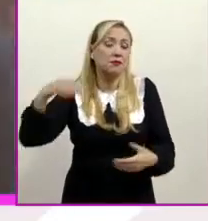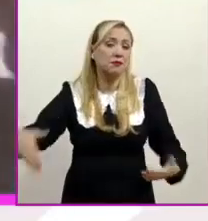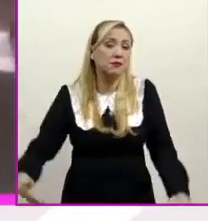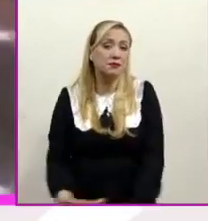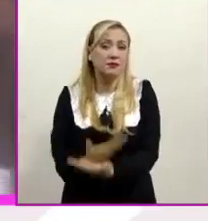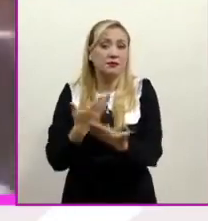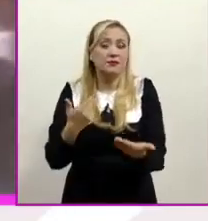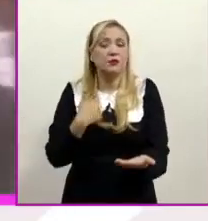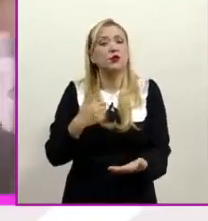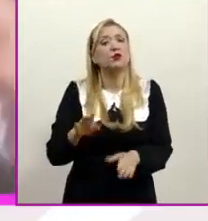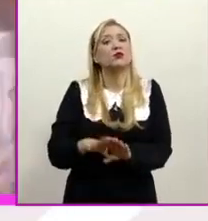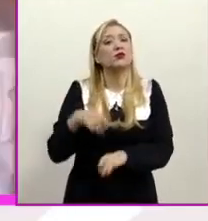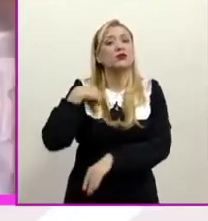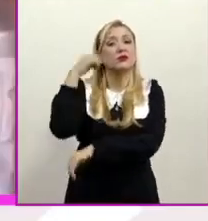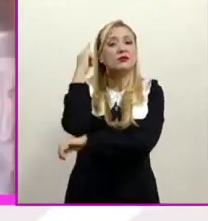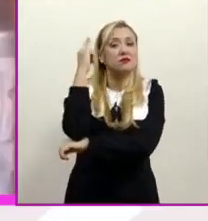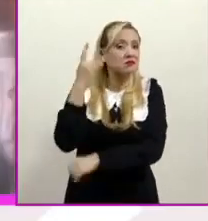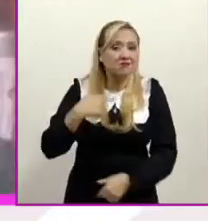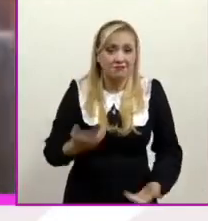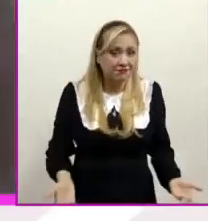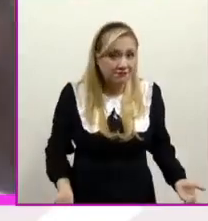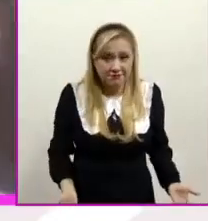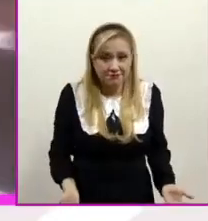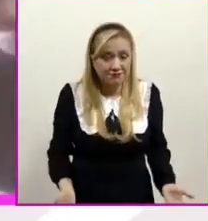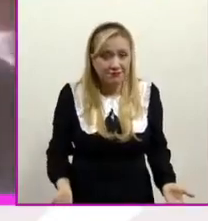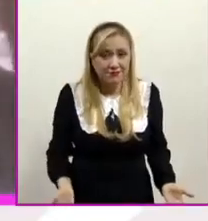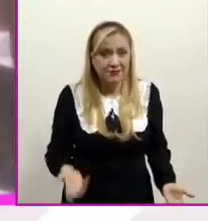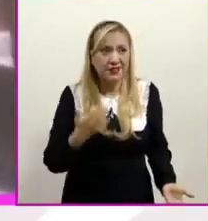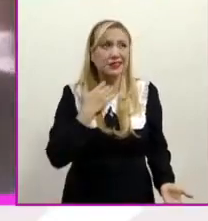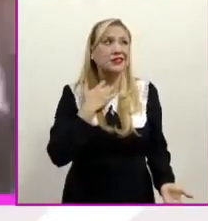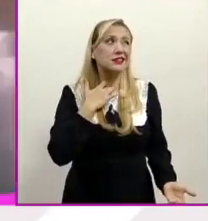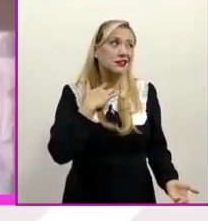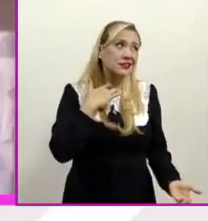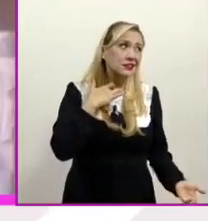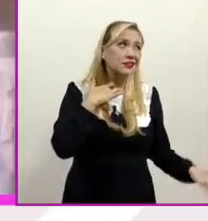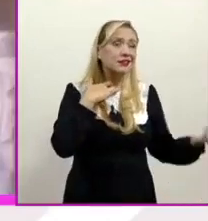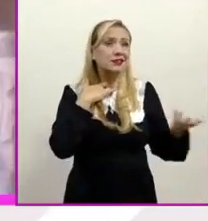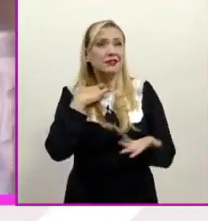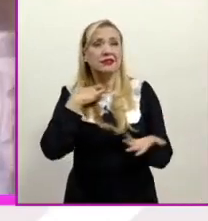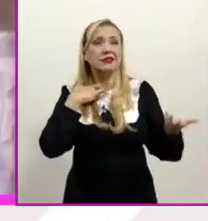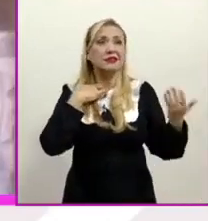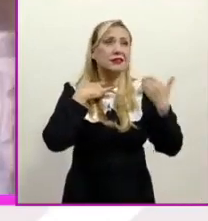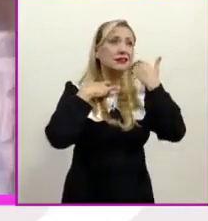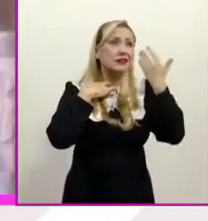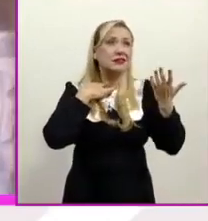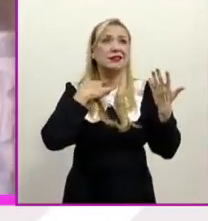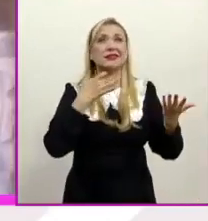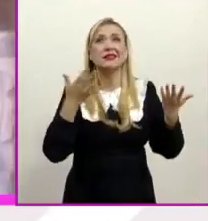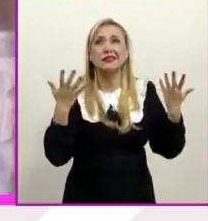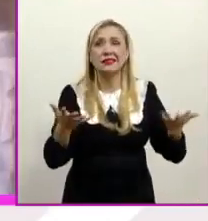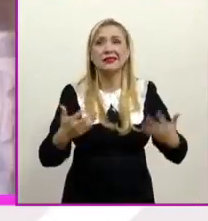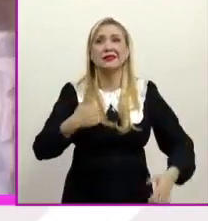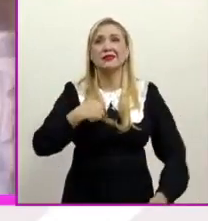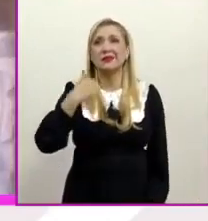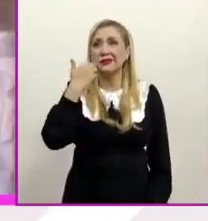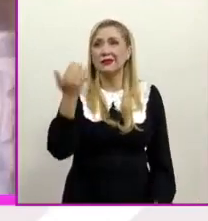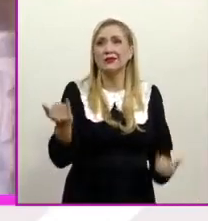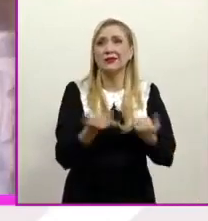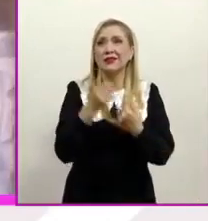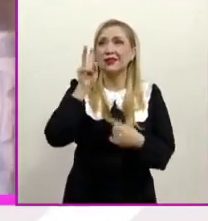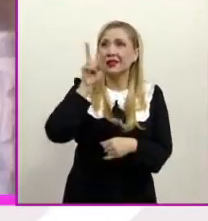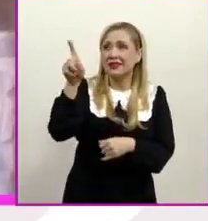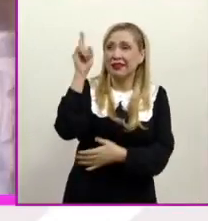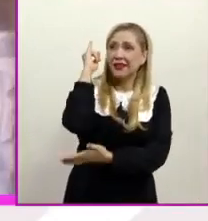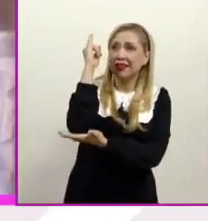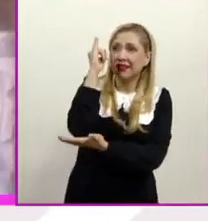Pero eso es lo que estamos aspirando. Eso es lo que anhelamos, lo que estamos buscando. Y en ese